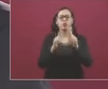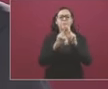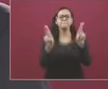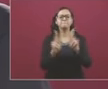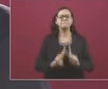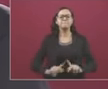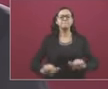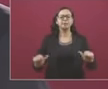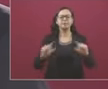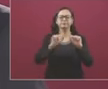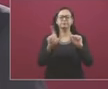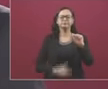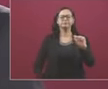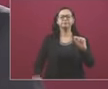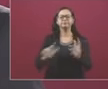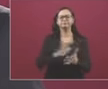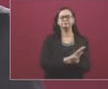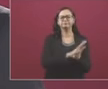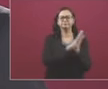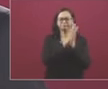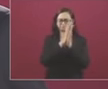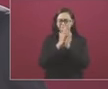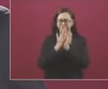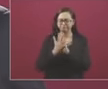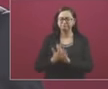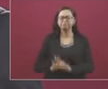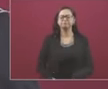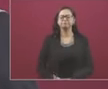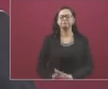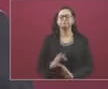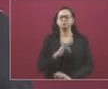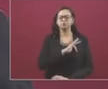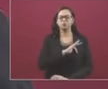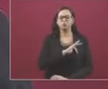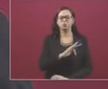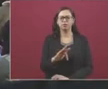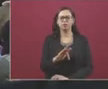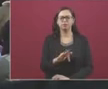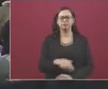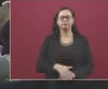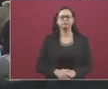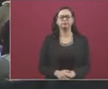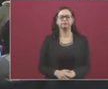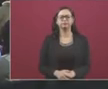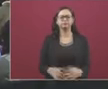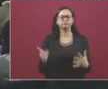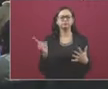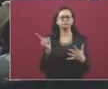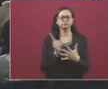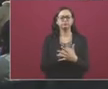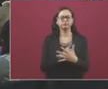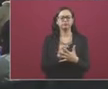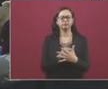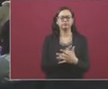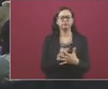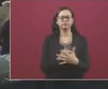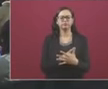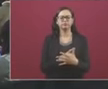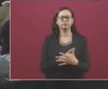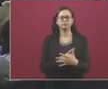transformación de la vida pública del país 5 en